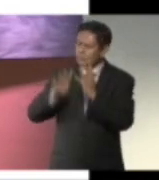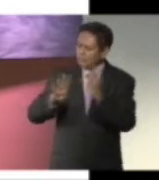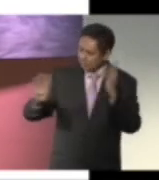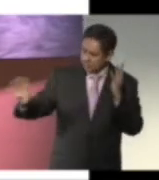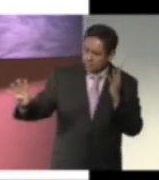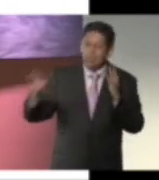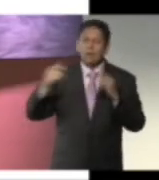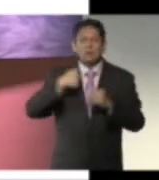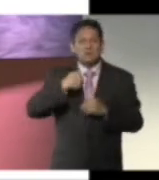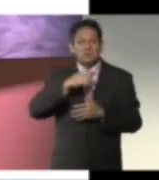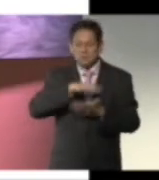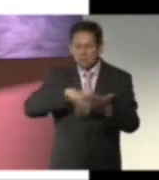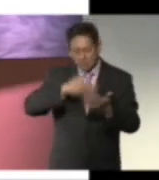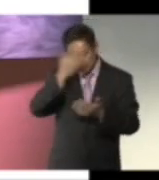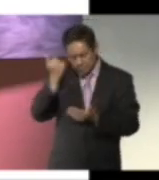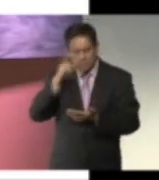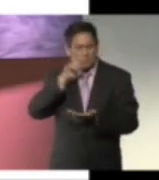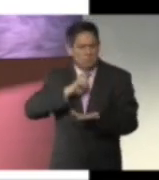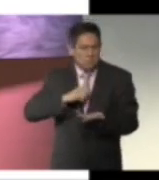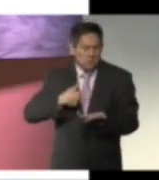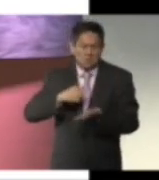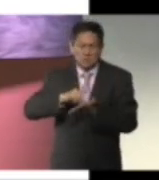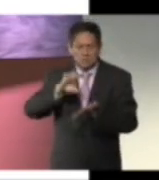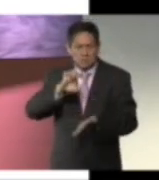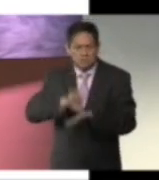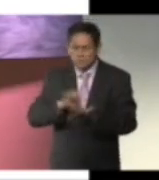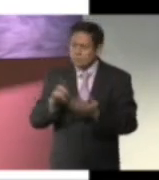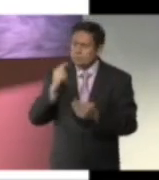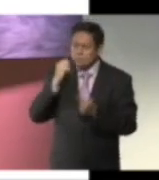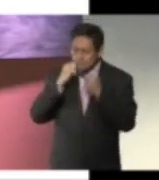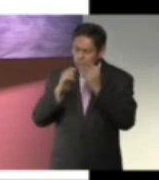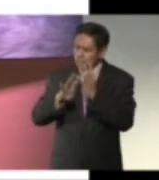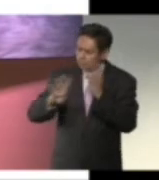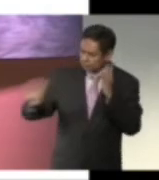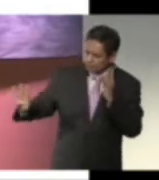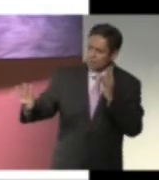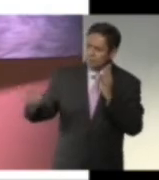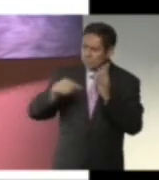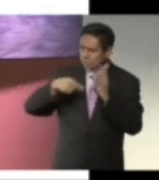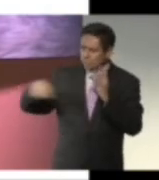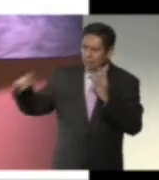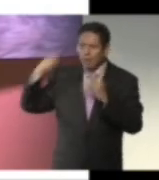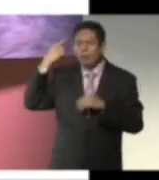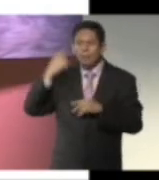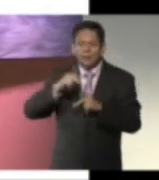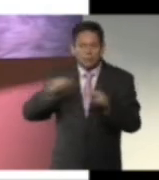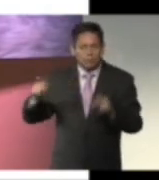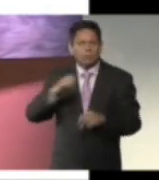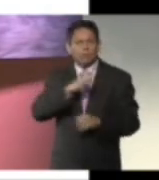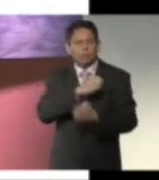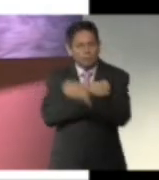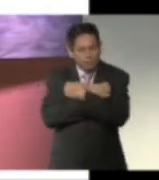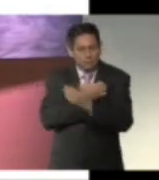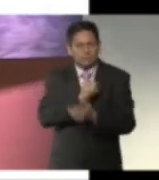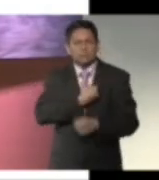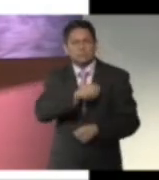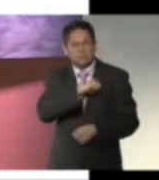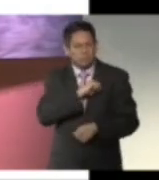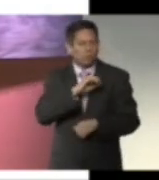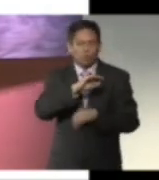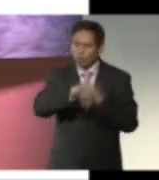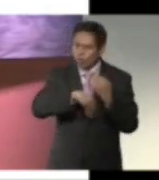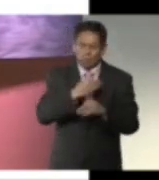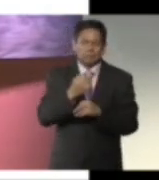No, soy analfabeta, soy mujer, soy persona con discapacidad, fórmese. Y así para todo. Para la educación, para la salud, para todo.